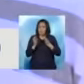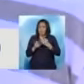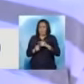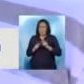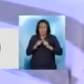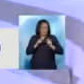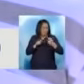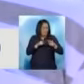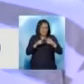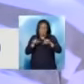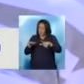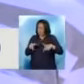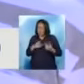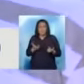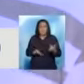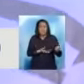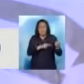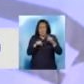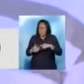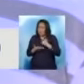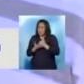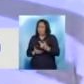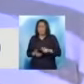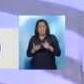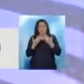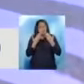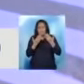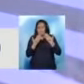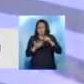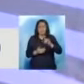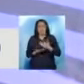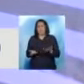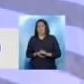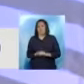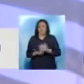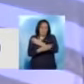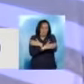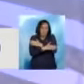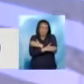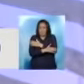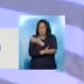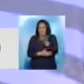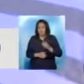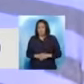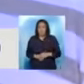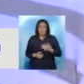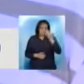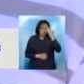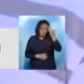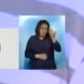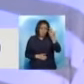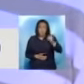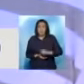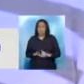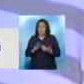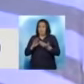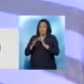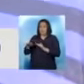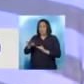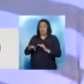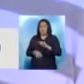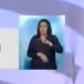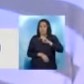lejos, de diferentes sitios que me han venido a colaborar y mil gracias a ellos, ¿no? Un abrazo para todos y darme un saludo a mi pueblo Nueva